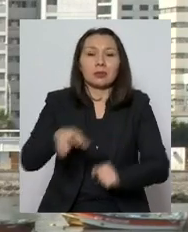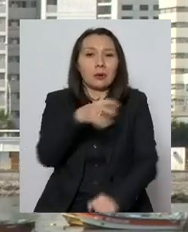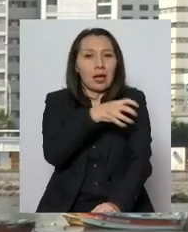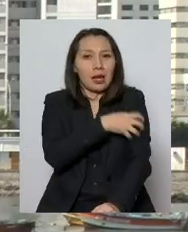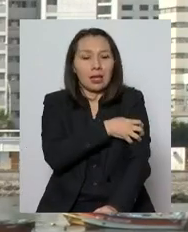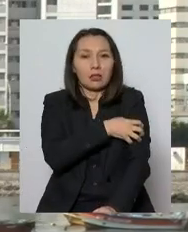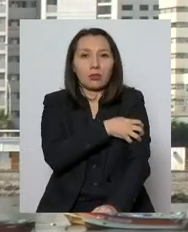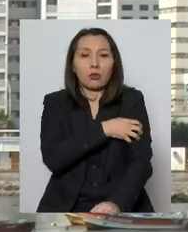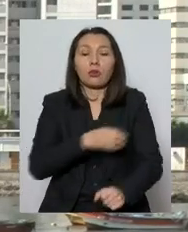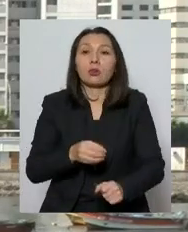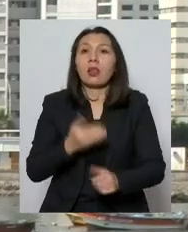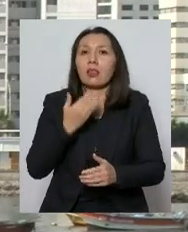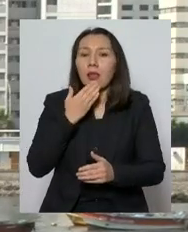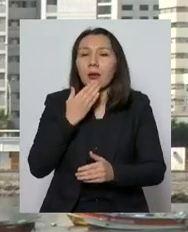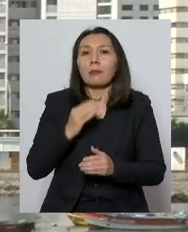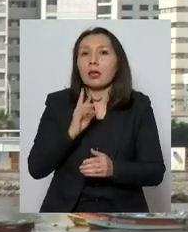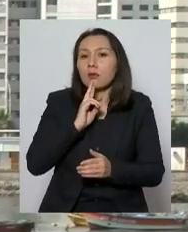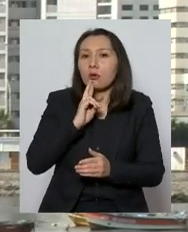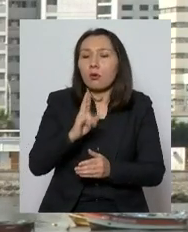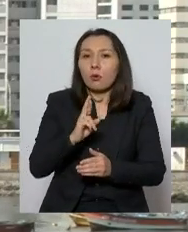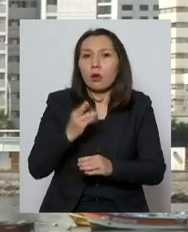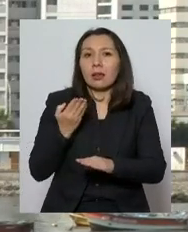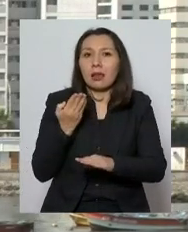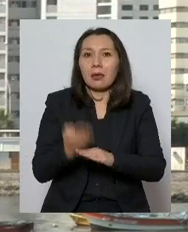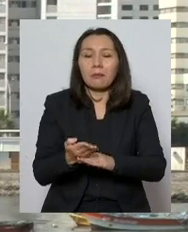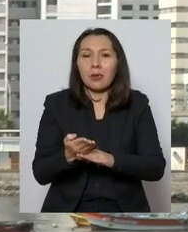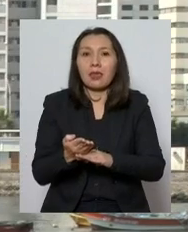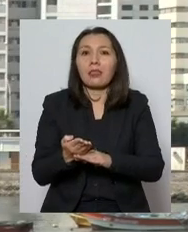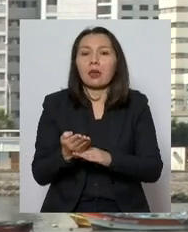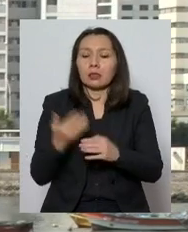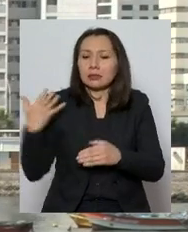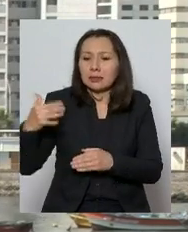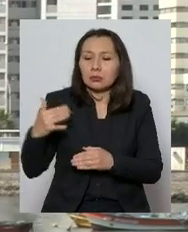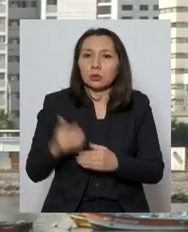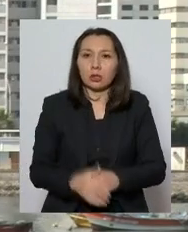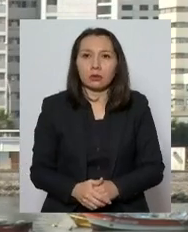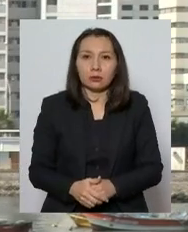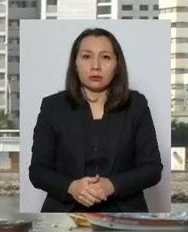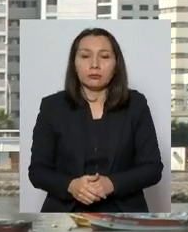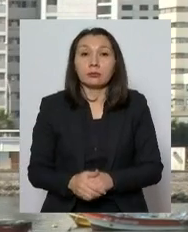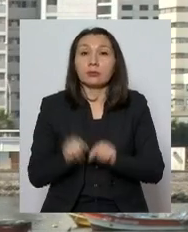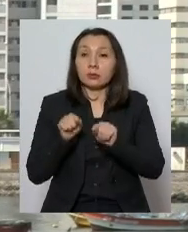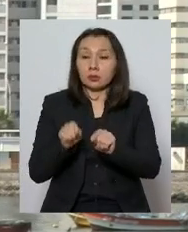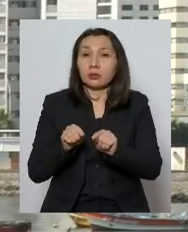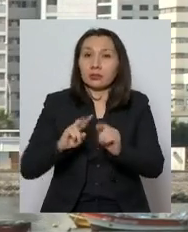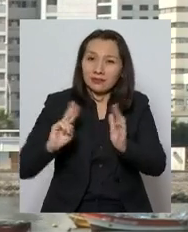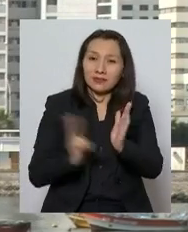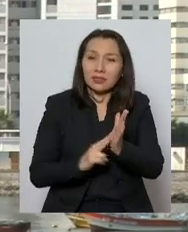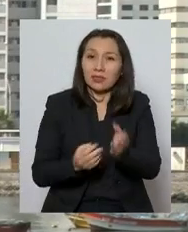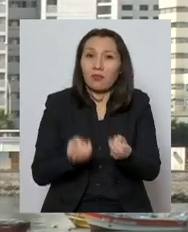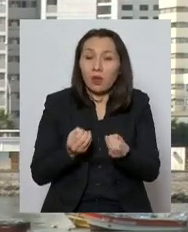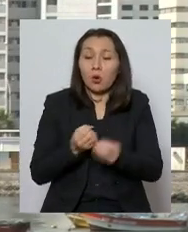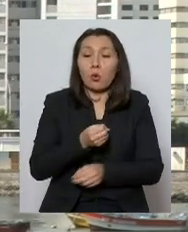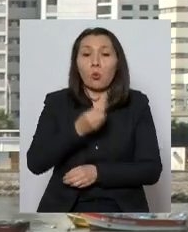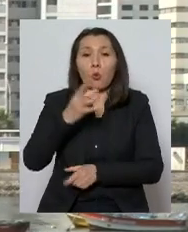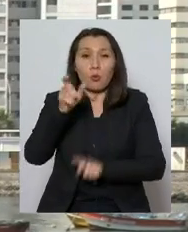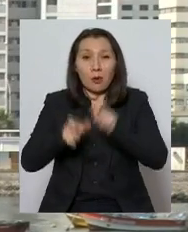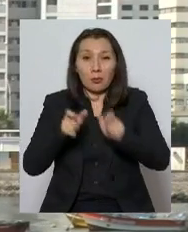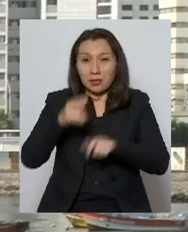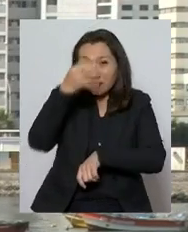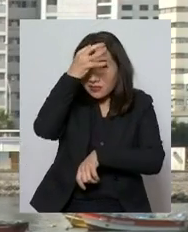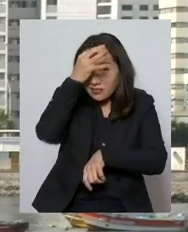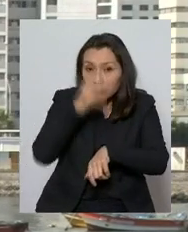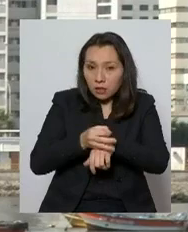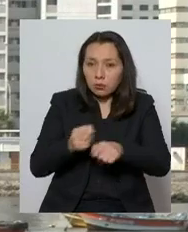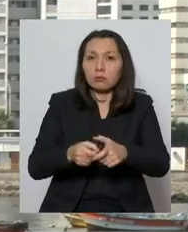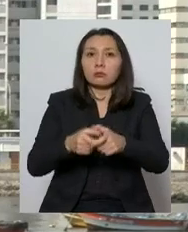y responder, insisto, a lo que es necesario. Es evidente que el número de casos